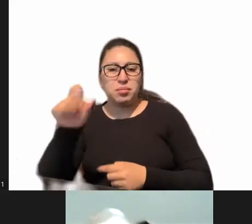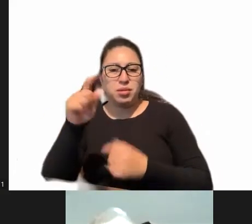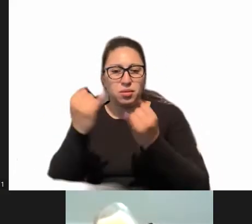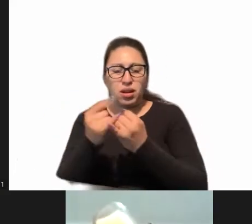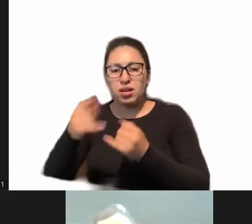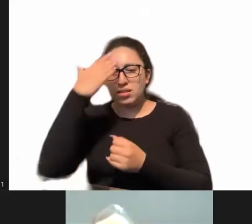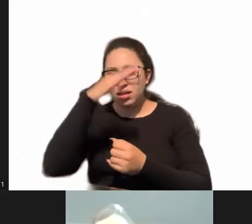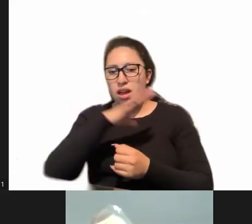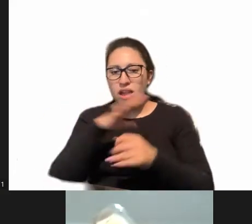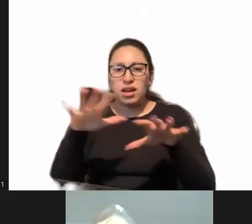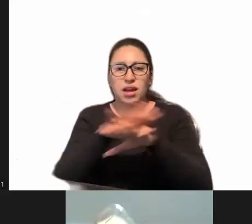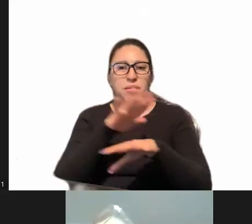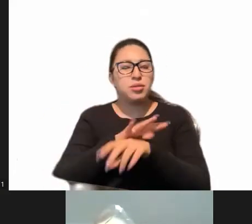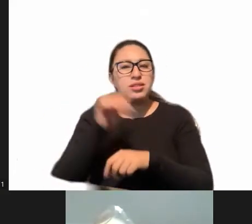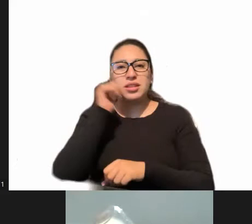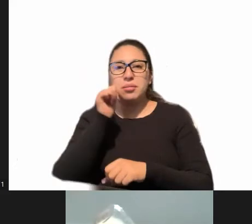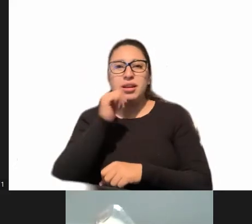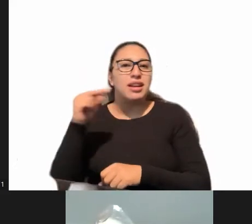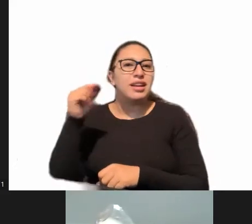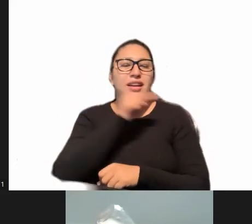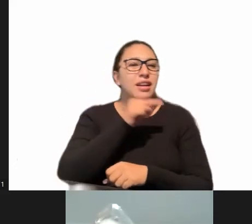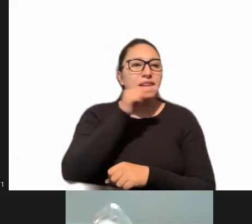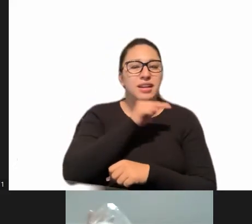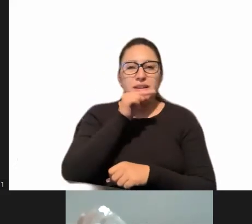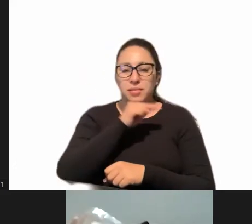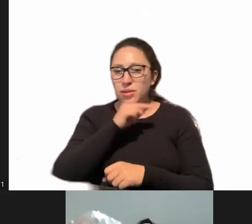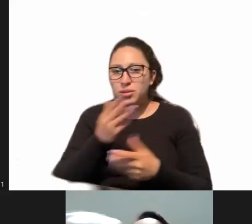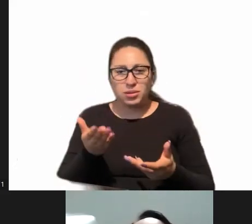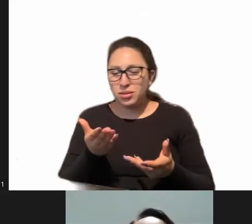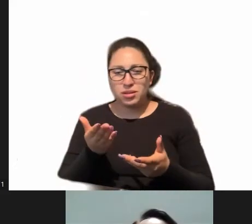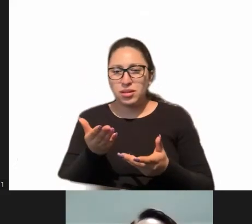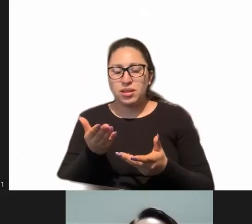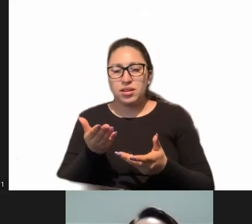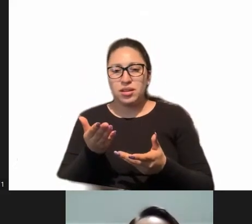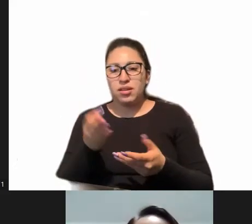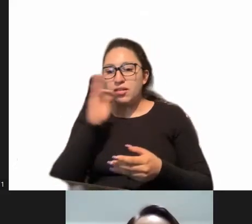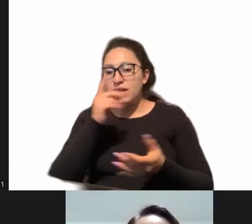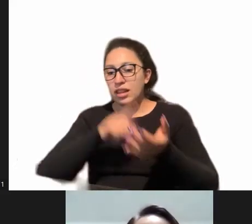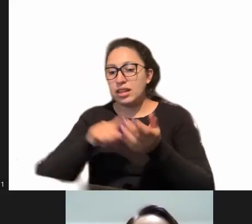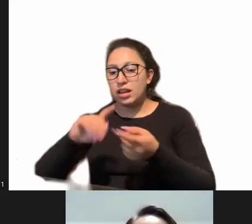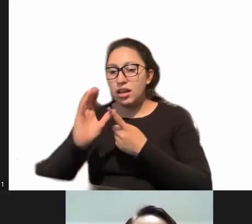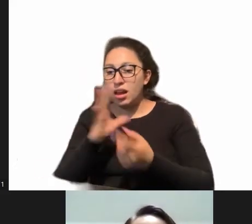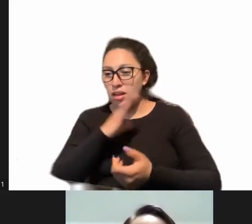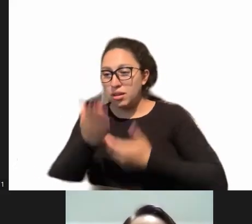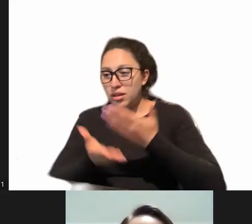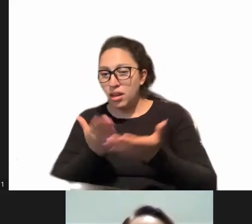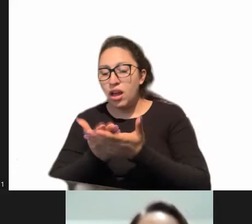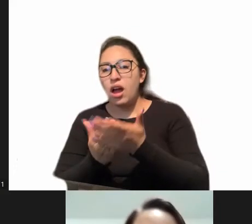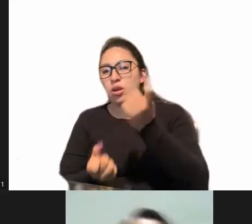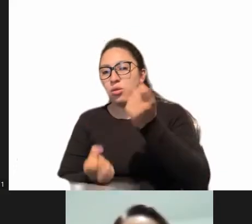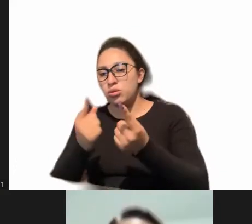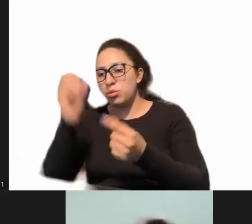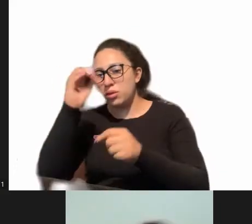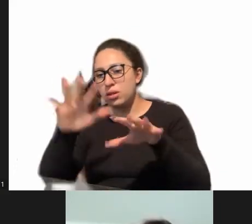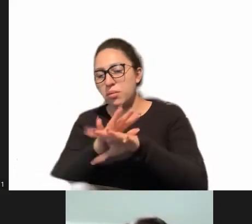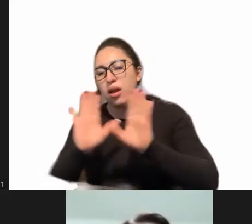en algunos momentos, aunque aquí hemos planteado, en las comisiones se han planteado ciertos dictámenes,